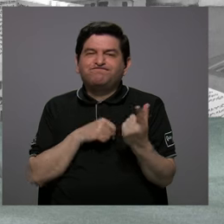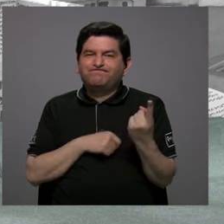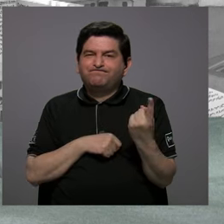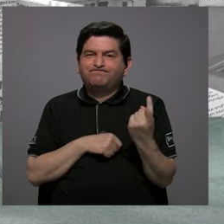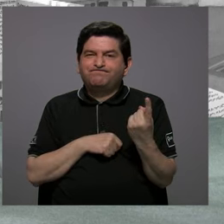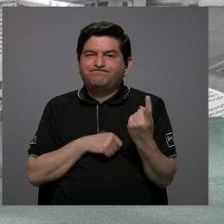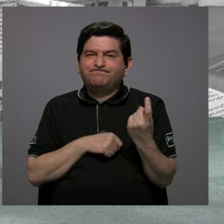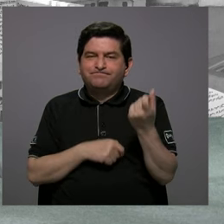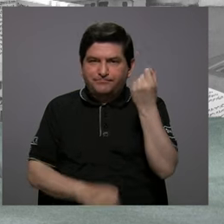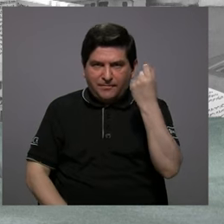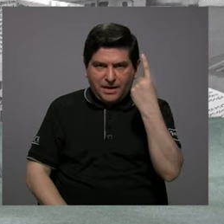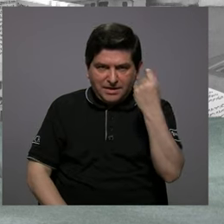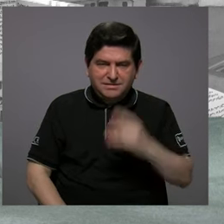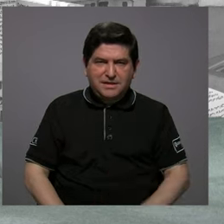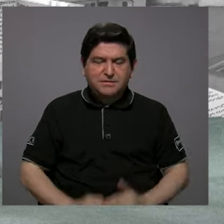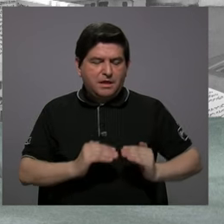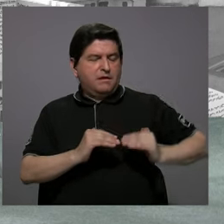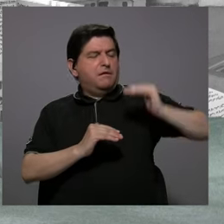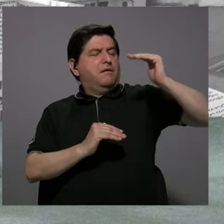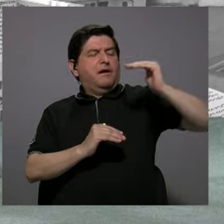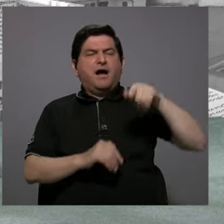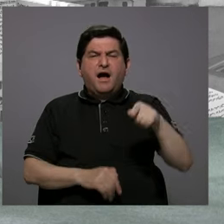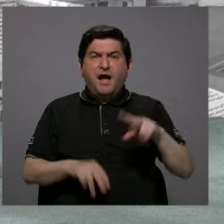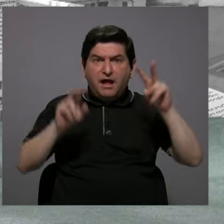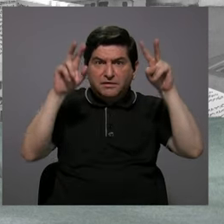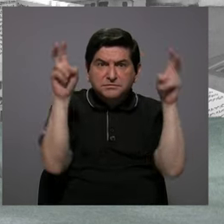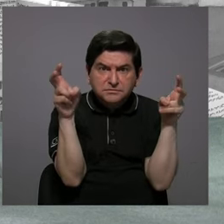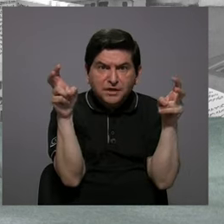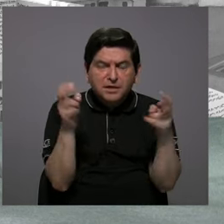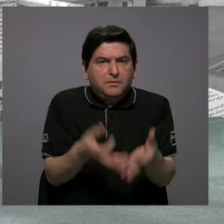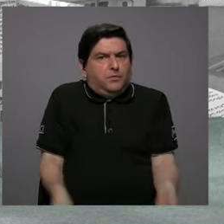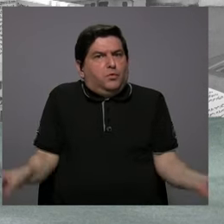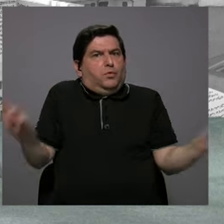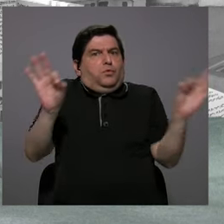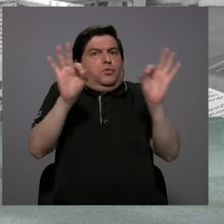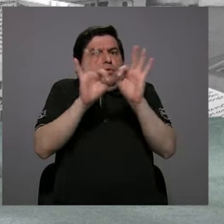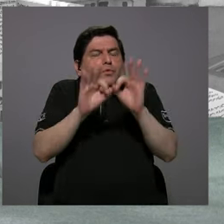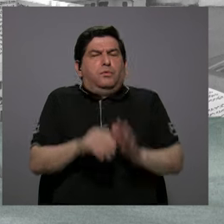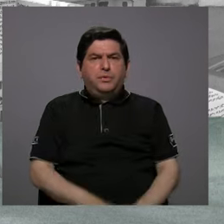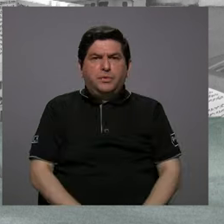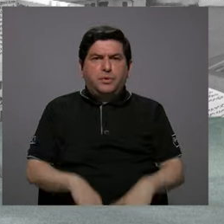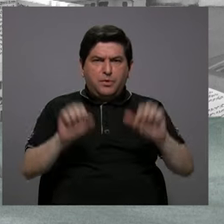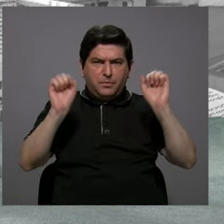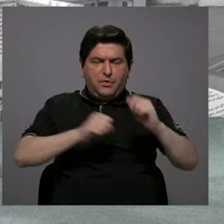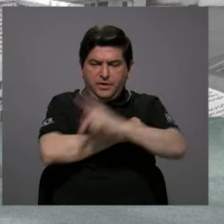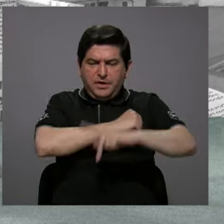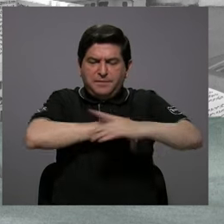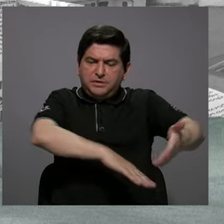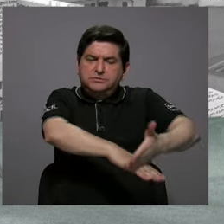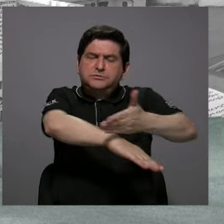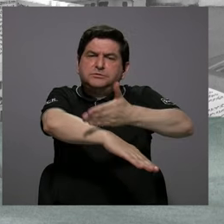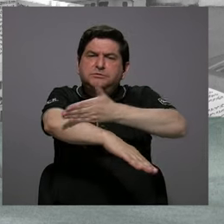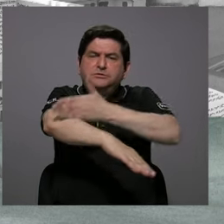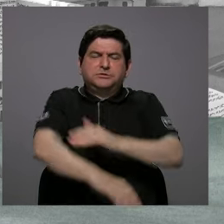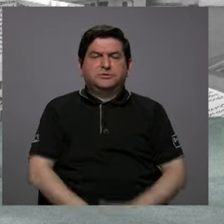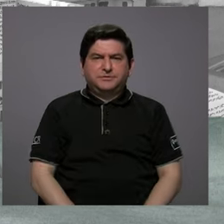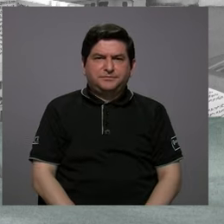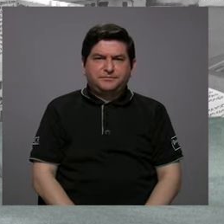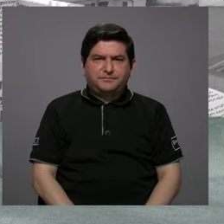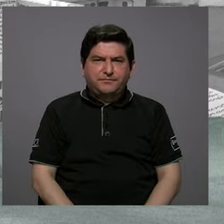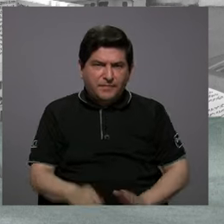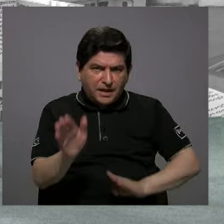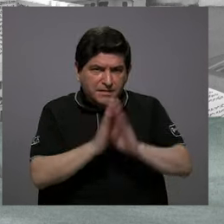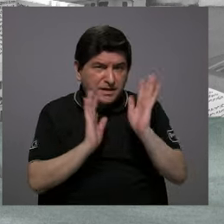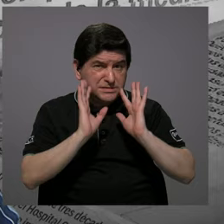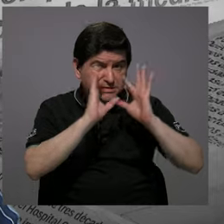falta entender desde arriba que estos temas son fundamentales para que un país salga adelante en nuestros países desarrollo